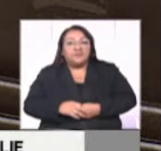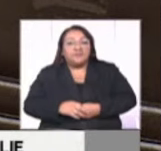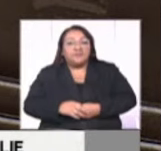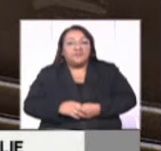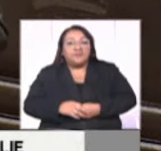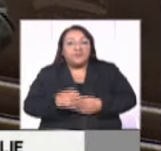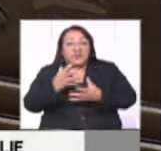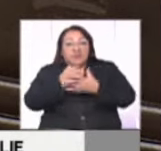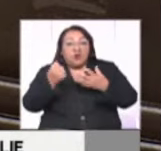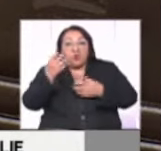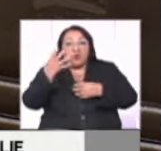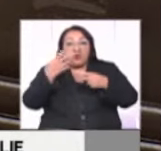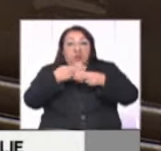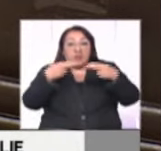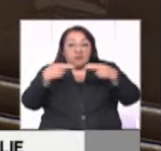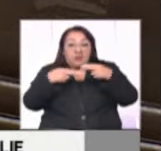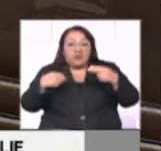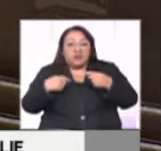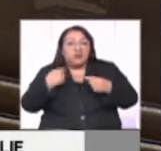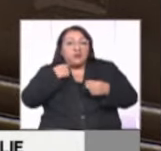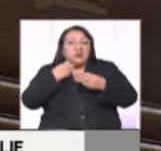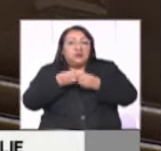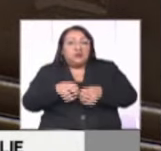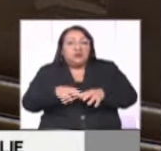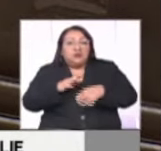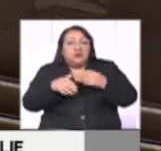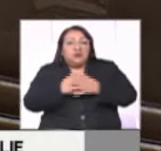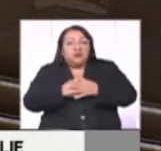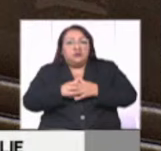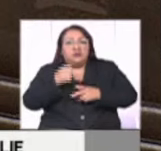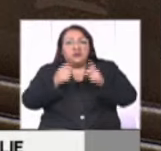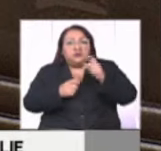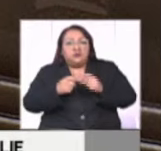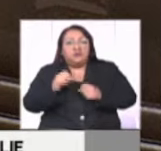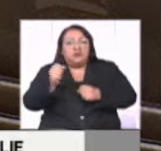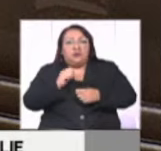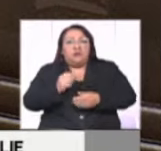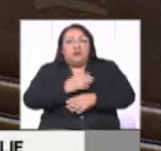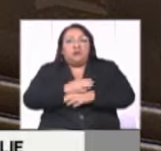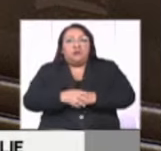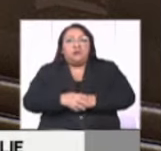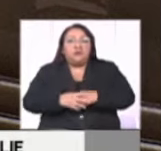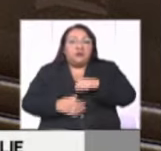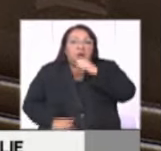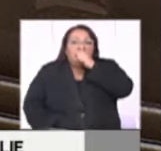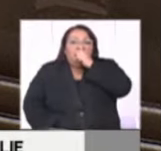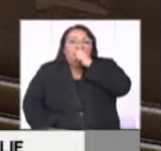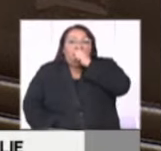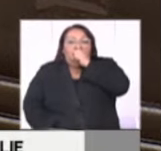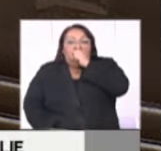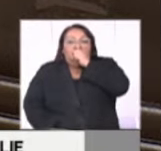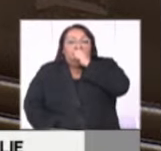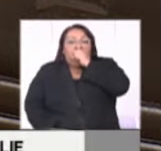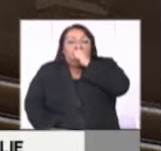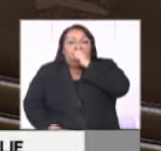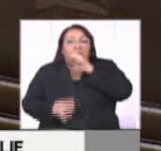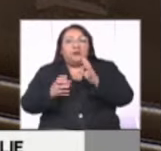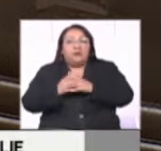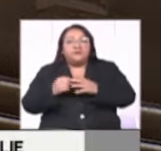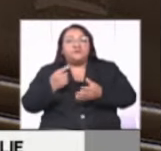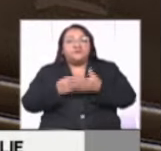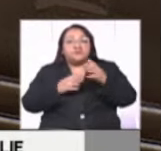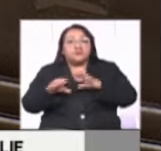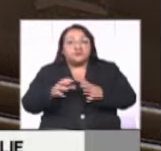categorías, han perjudicado gravemente a los autores, directores, dramaturgos,